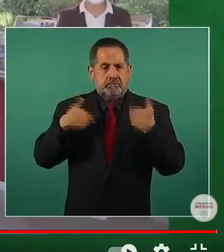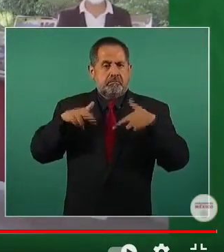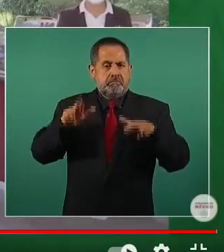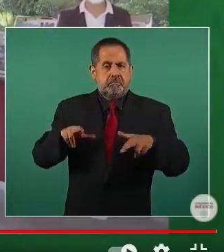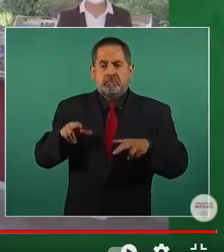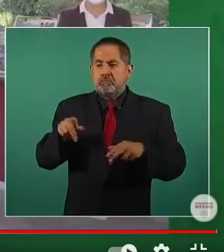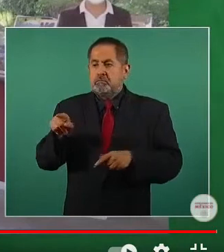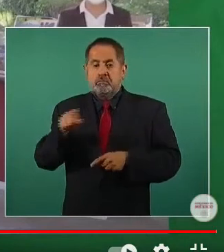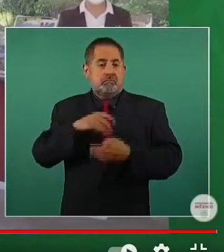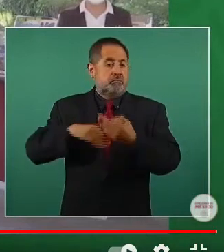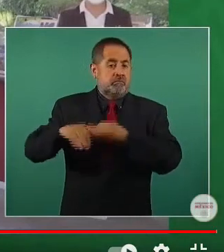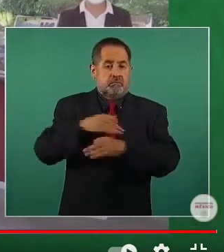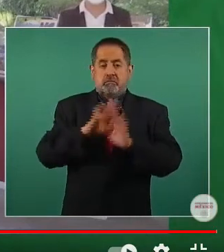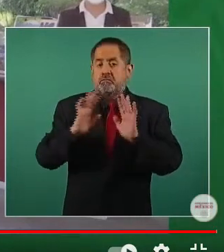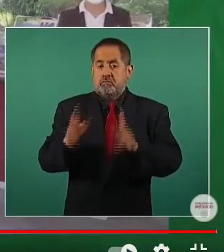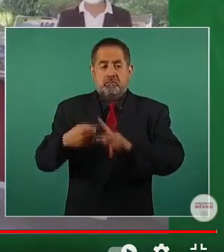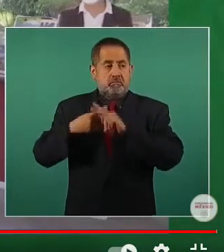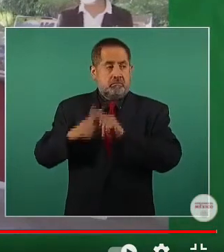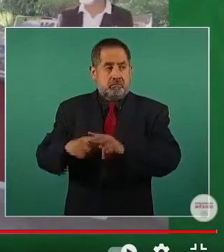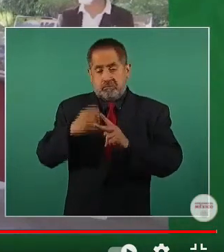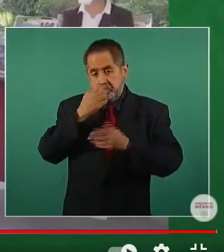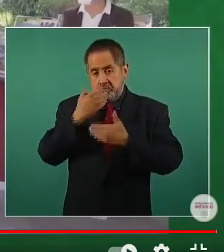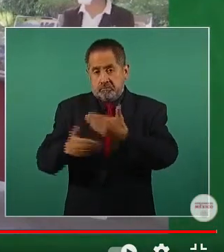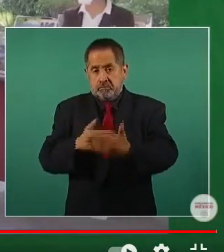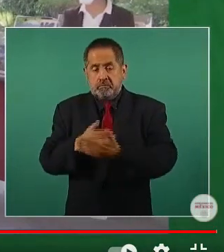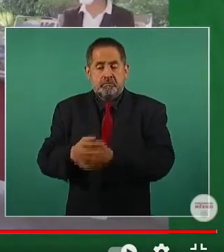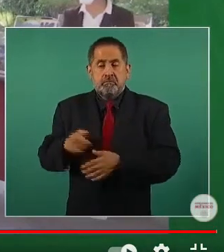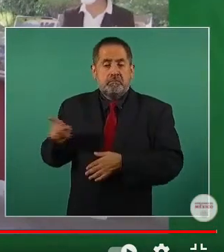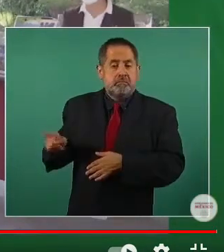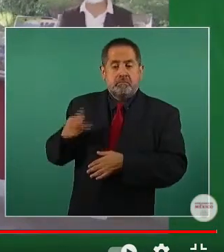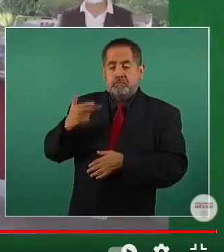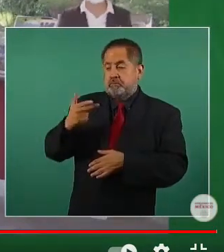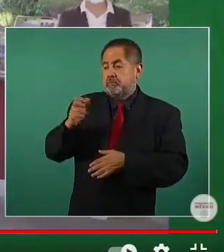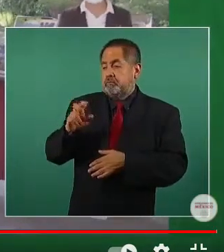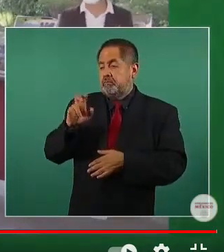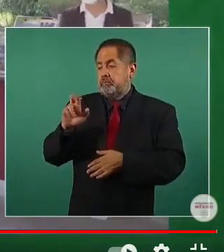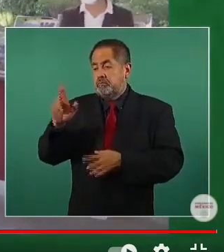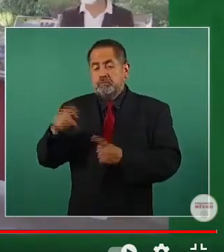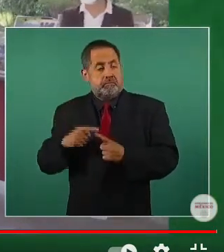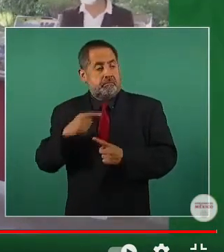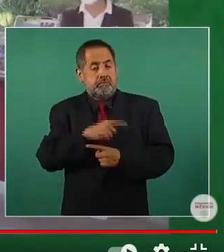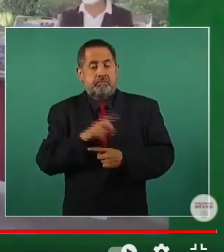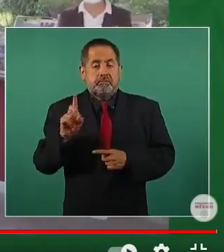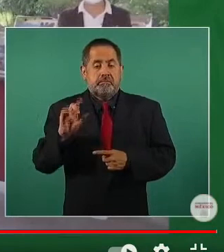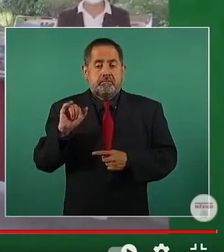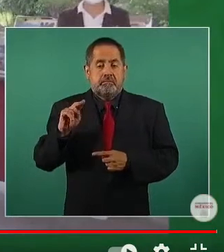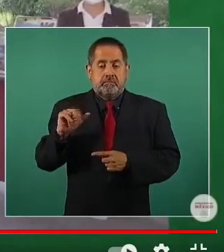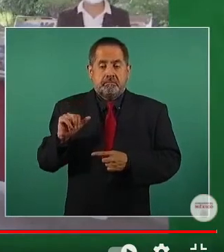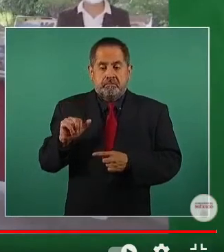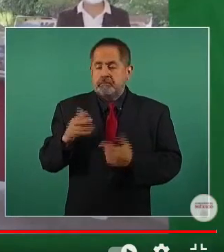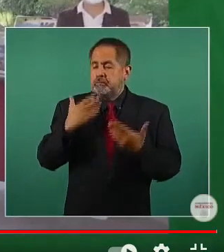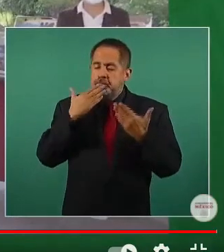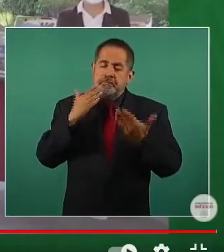clase, aquí nuestro compañero Ever, que está aquí con nosotros, y Diana, a quien agradezco mucho, informarle